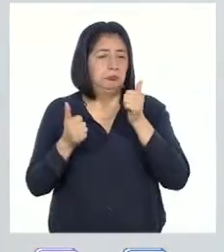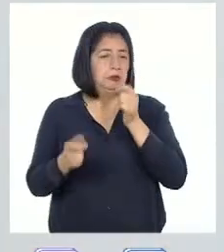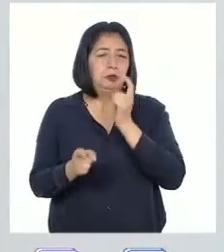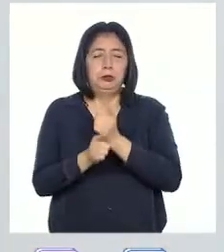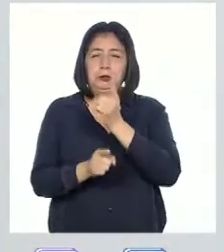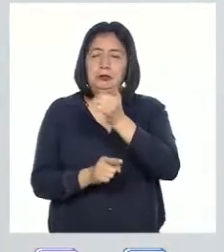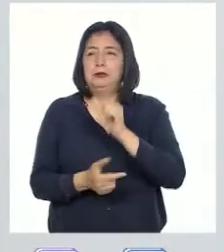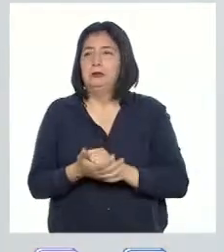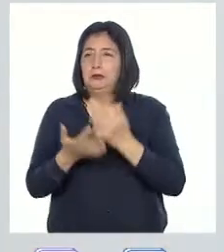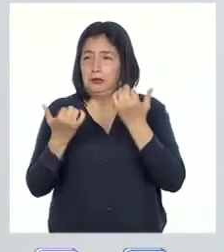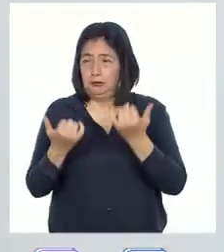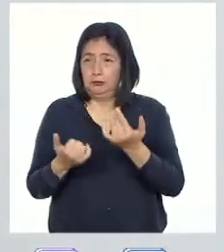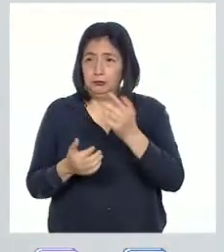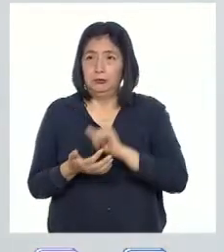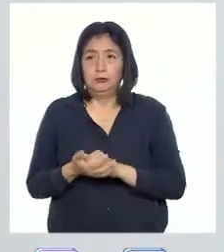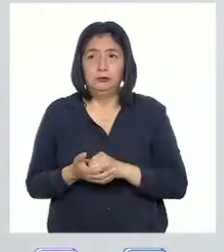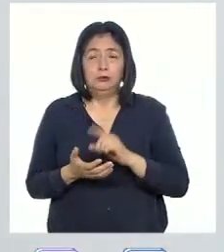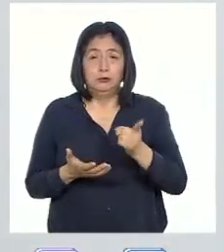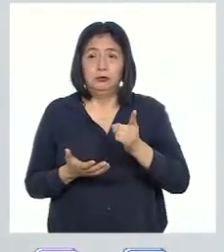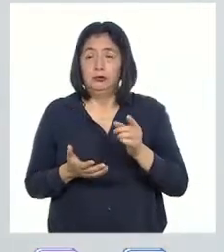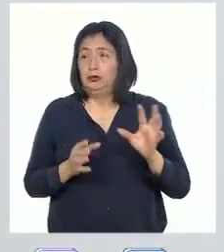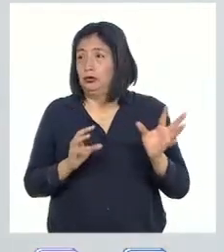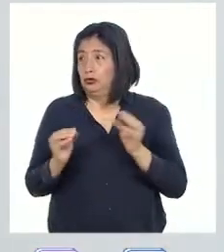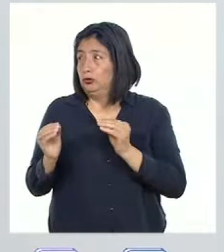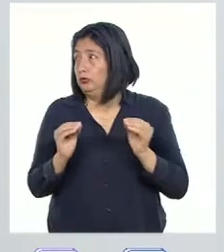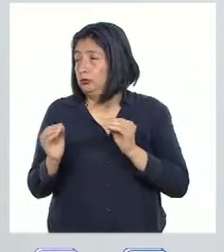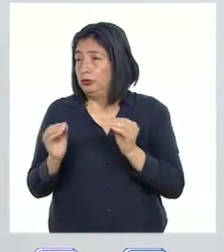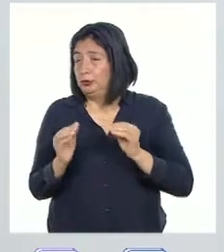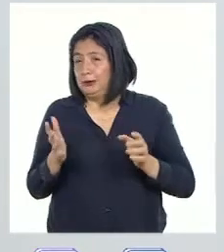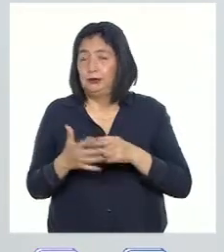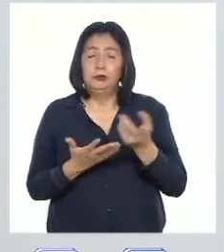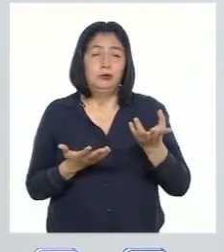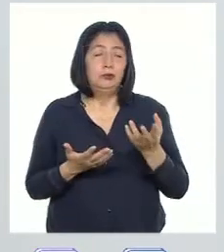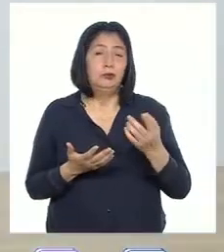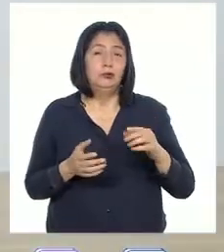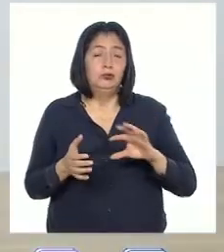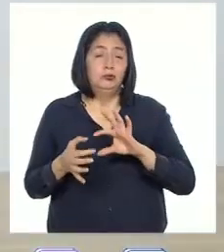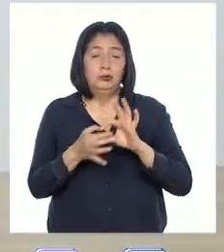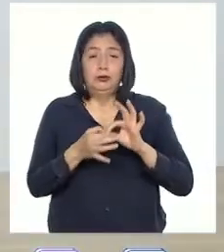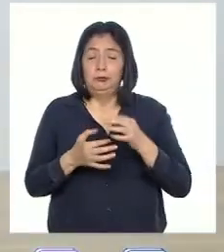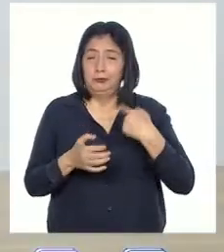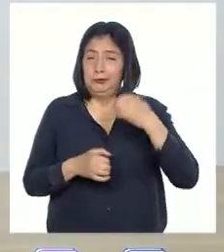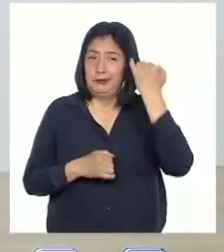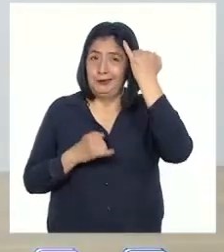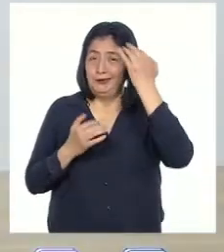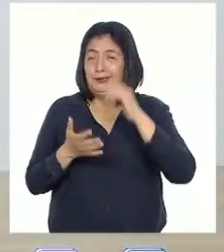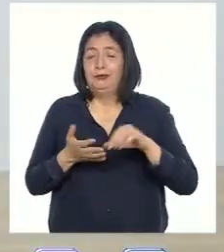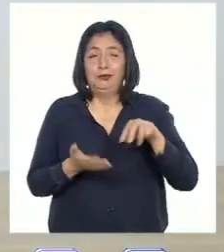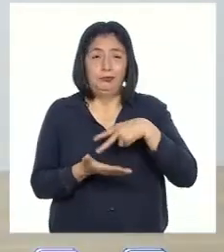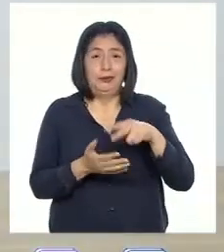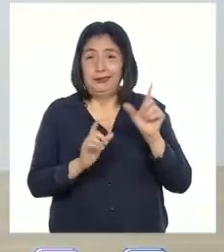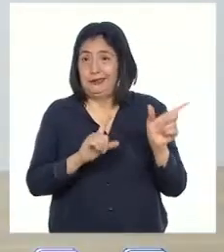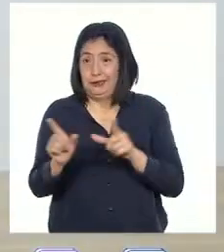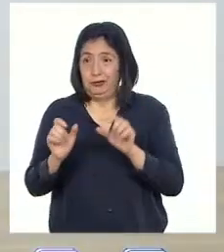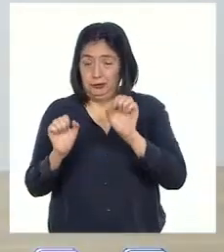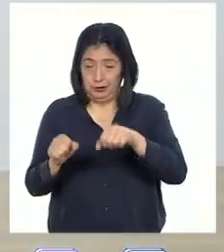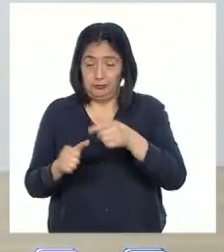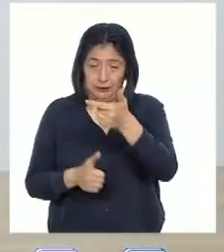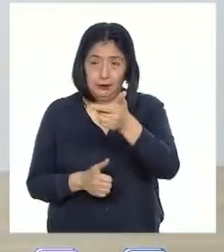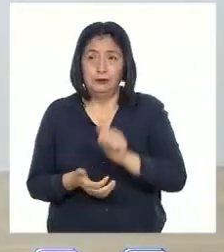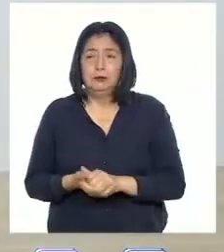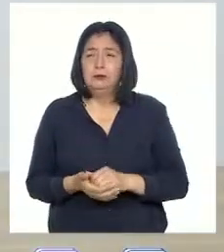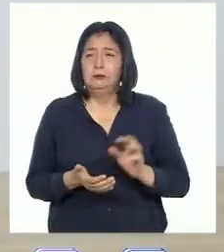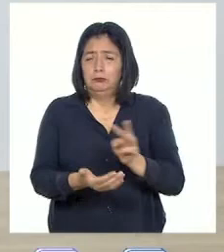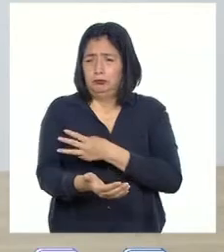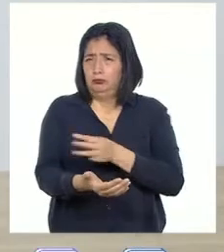Correcto. Ahora, unamos nuestros movimientos para crear nuestro baile. ¿Estamos listos? Perfecto. Va,